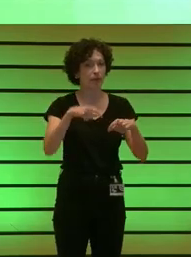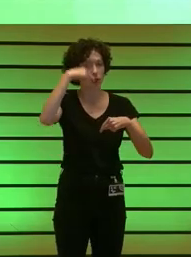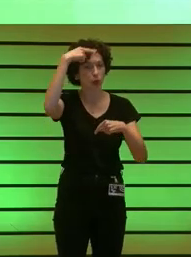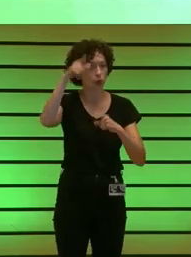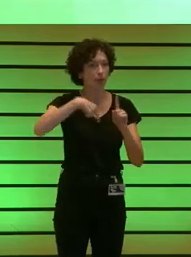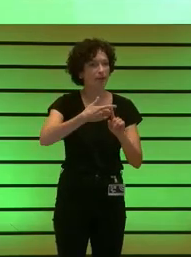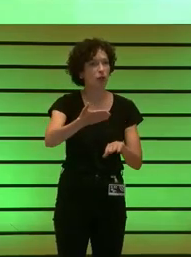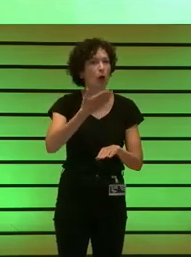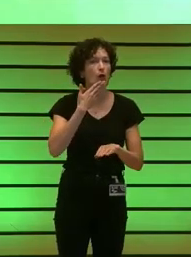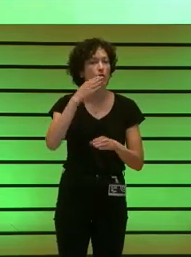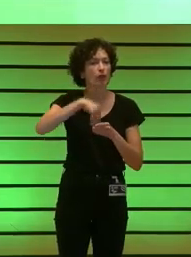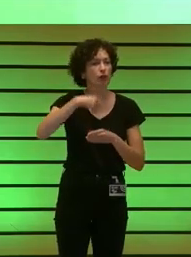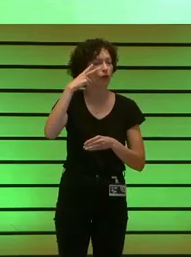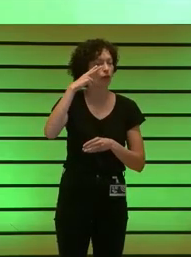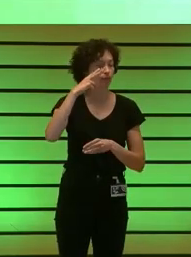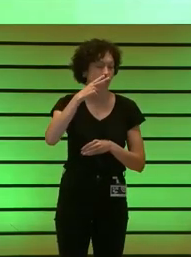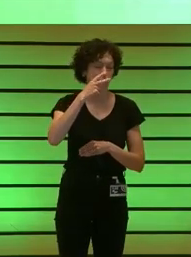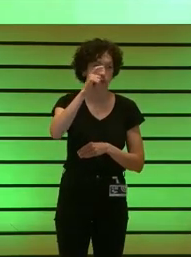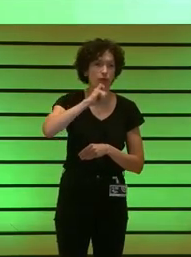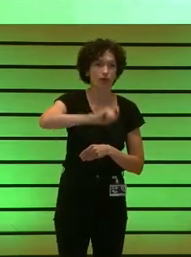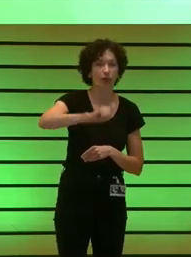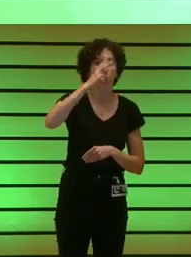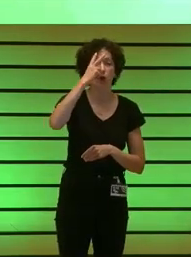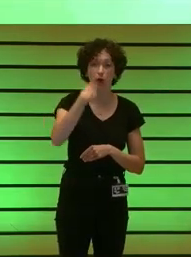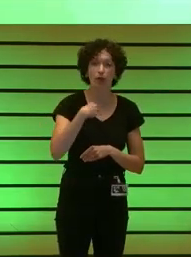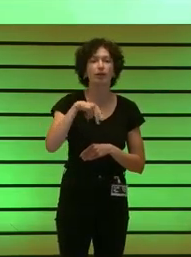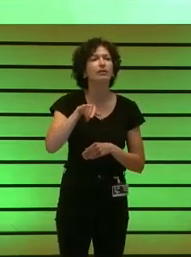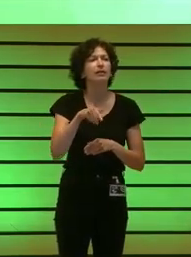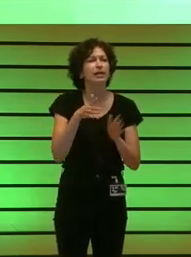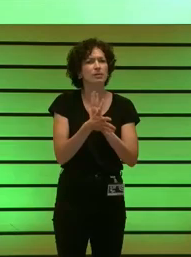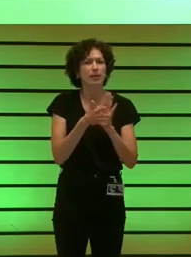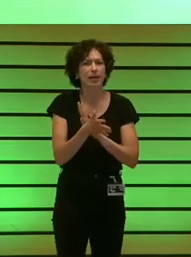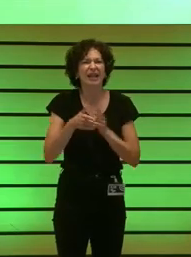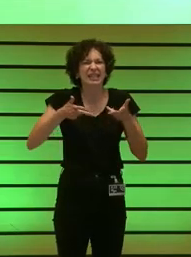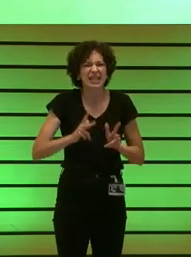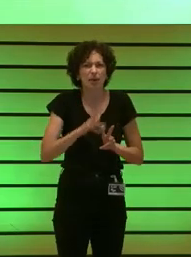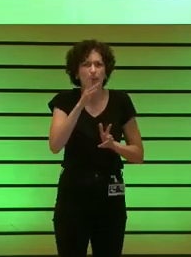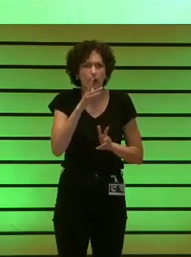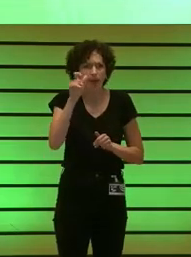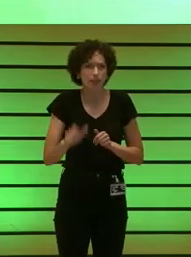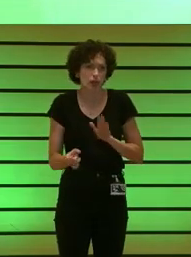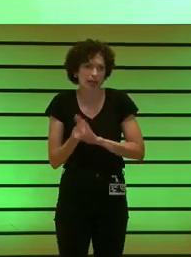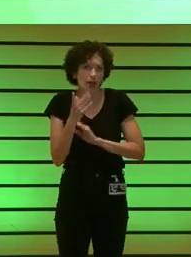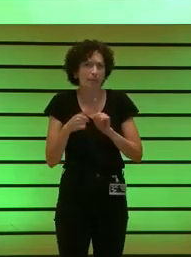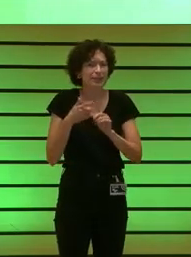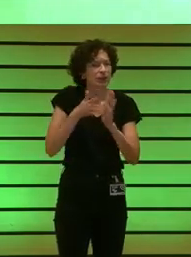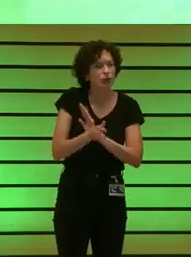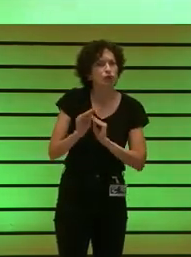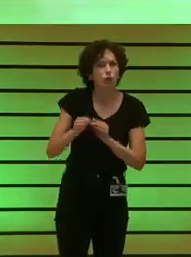y Ocio en Fundación 11, nos va a explicar el porqué de la silla, de su creadora y de su significado. Dentro